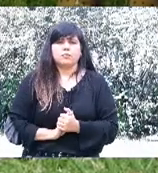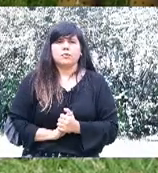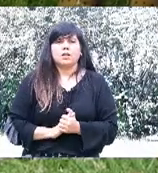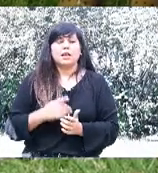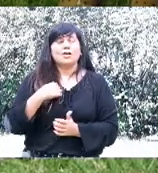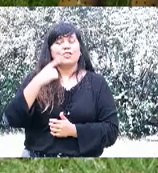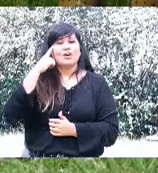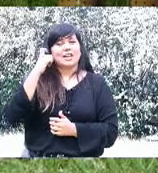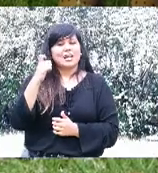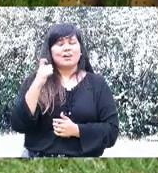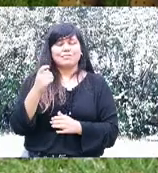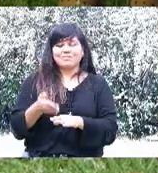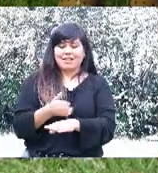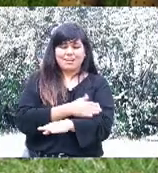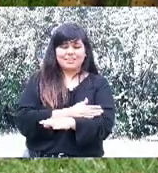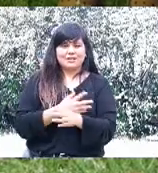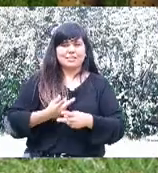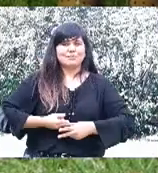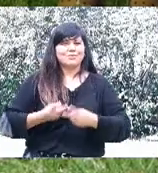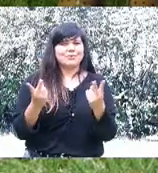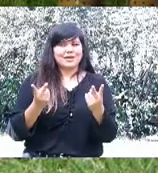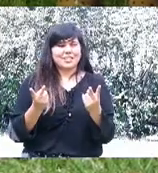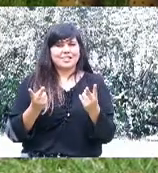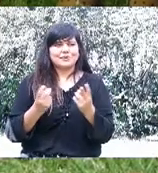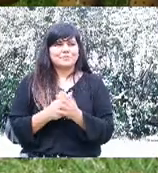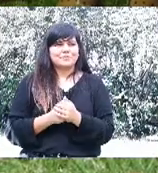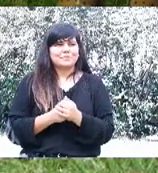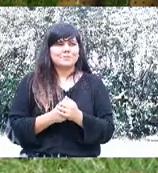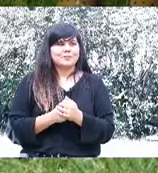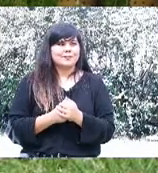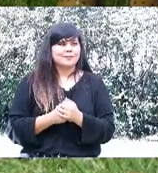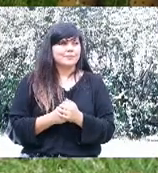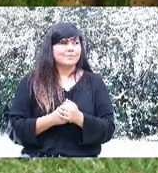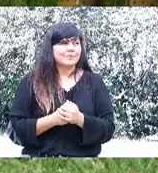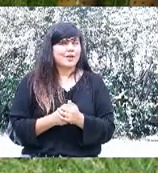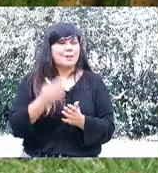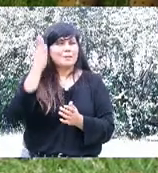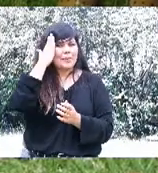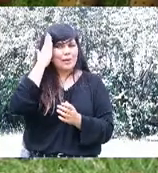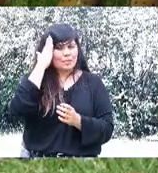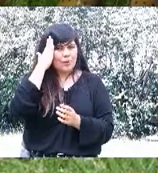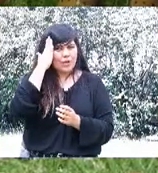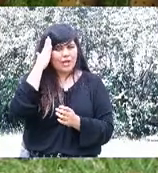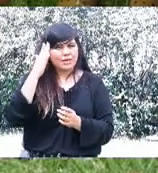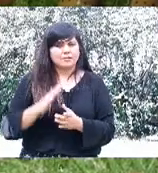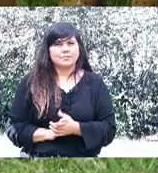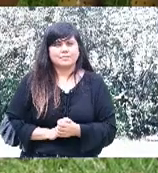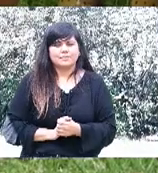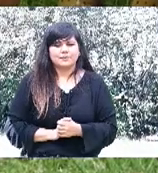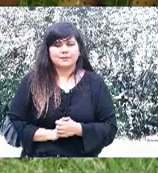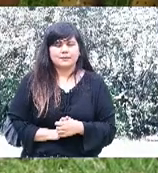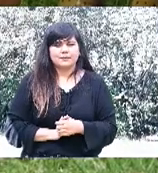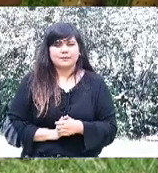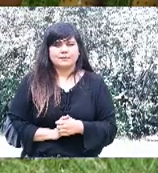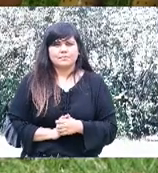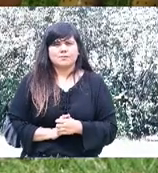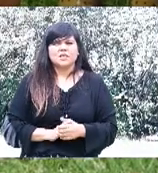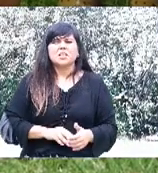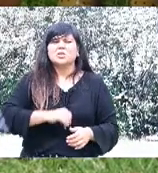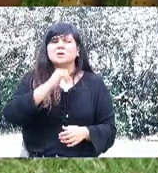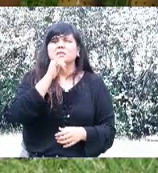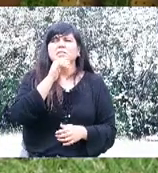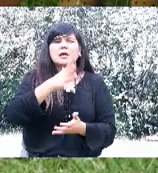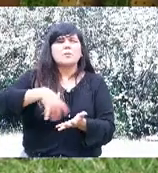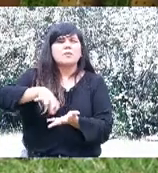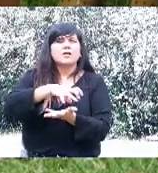y que creo que bueno la otra vez cuando el lanzamiento del otro de la memoria no sé si la